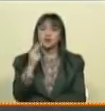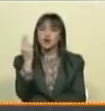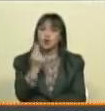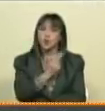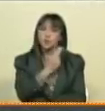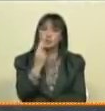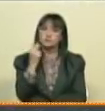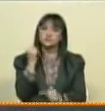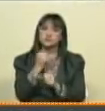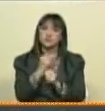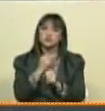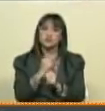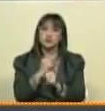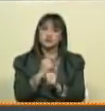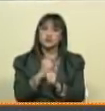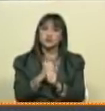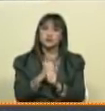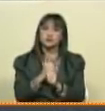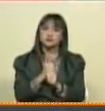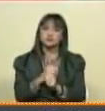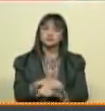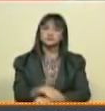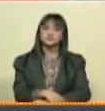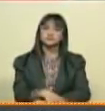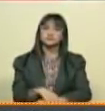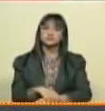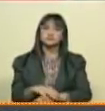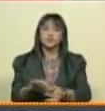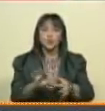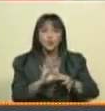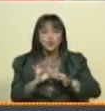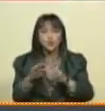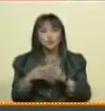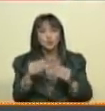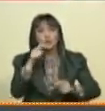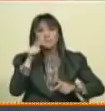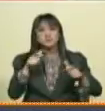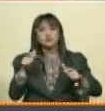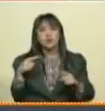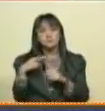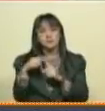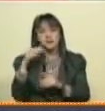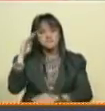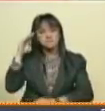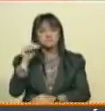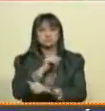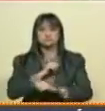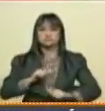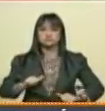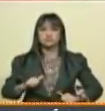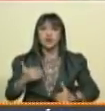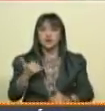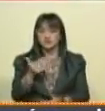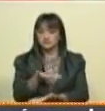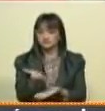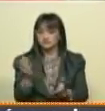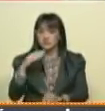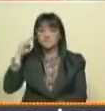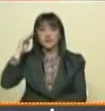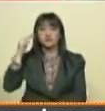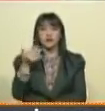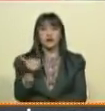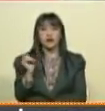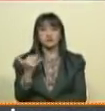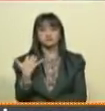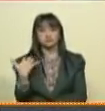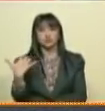de trabajo, de unión cívico-militar. Aquí está nuestra Fuerza Armada Nacional Bolivariana. Y a